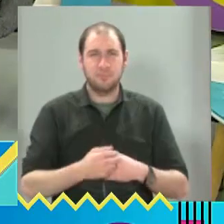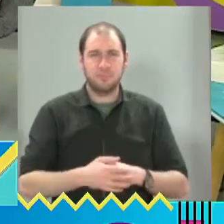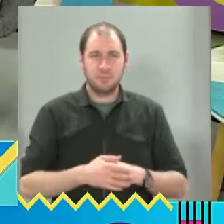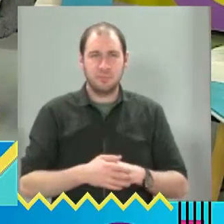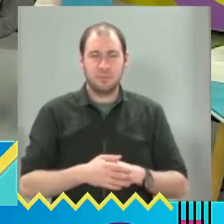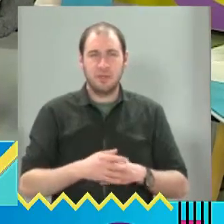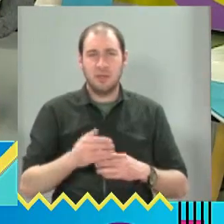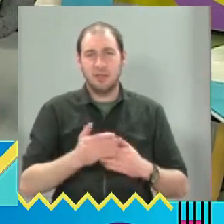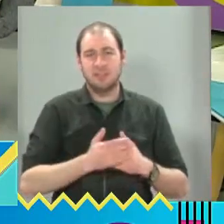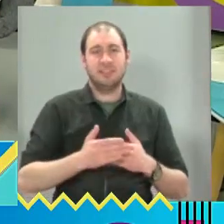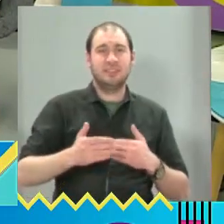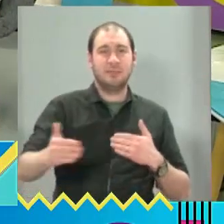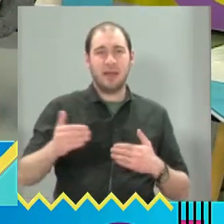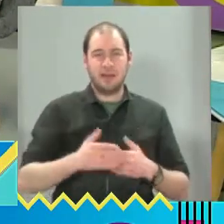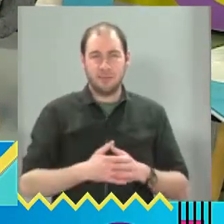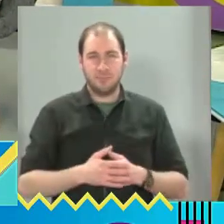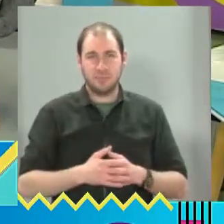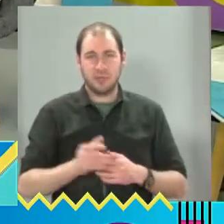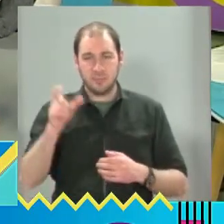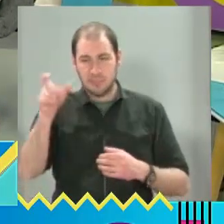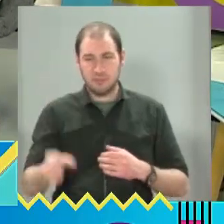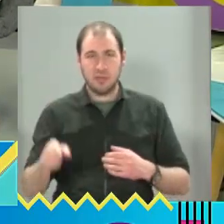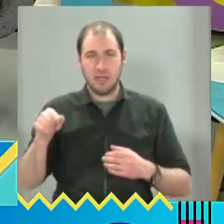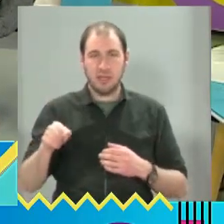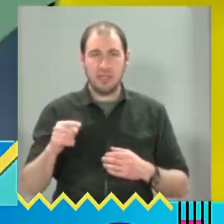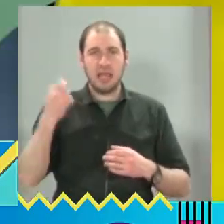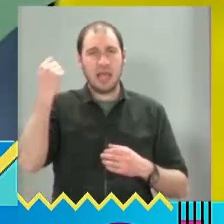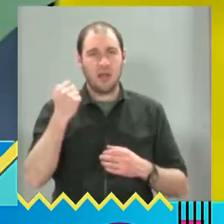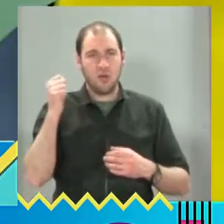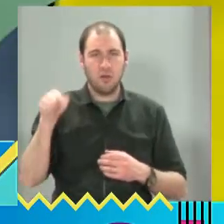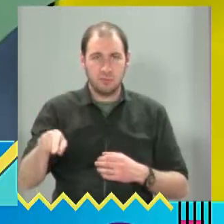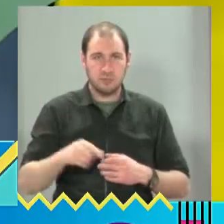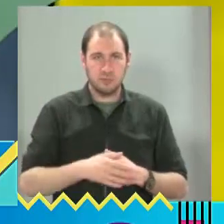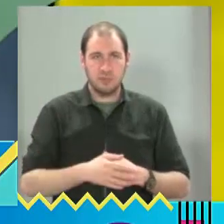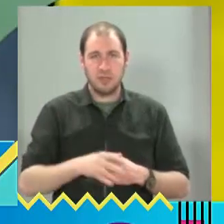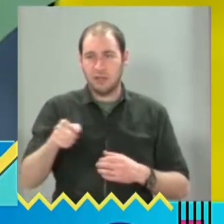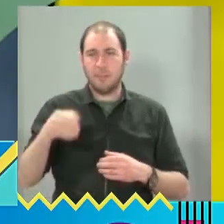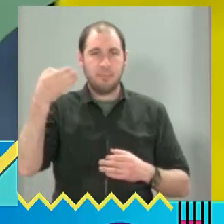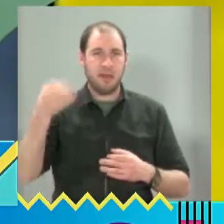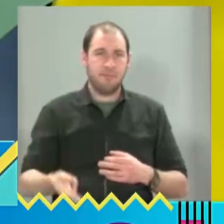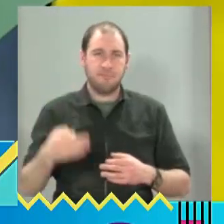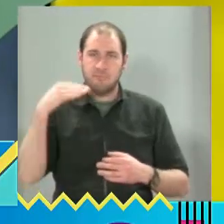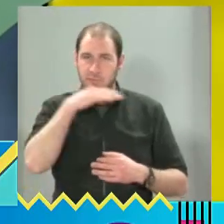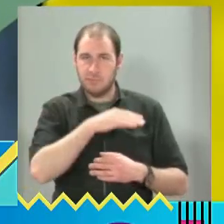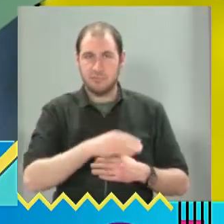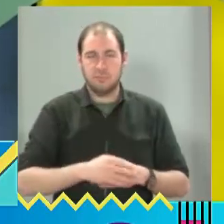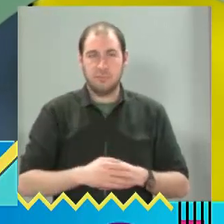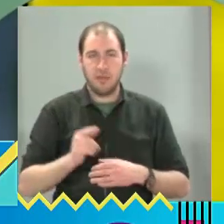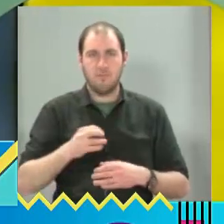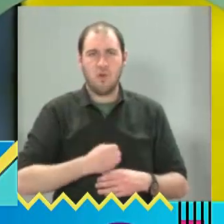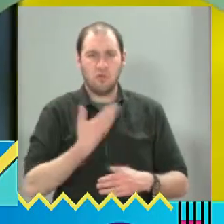lo alejan terriblemente de ese ser humano homo economicus, que le llaman, perfecto, digamos, que tiene